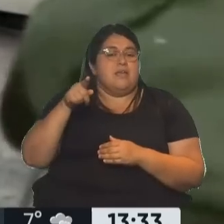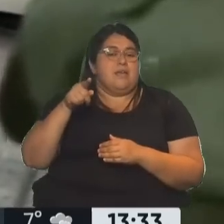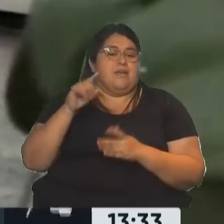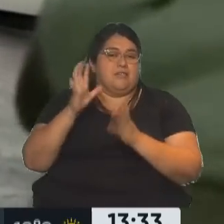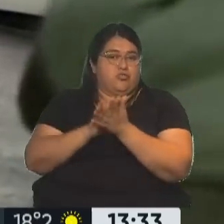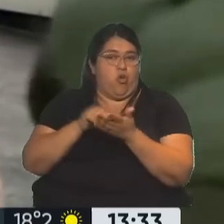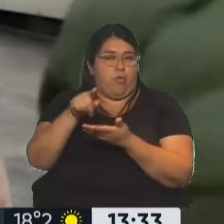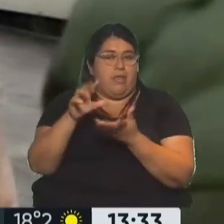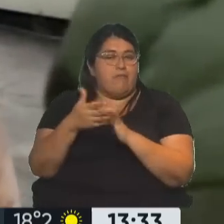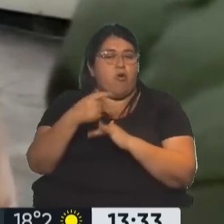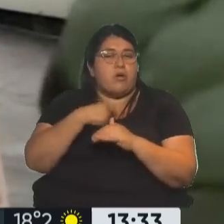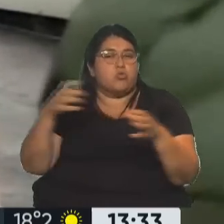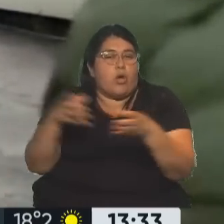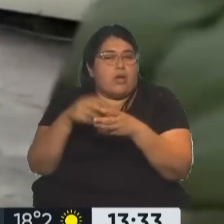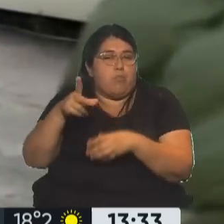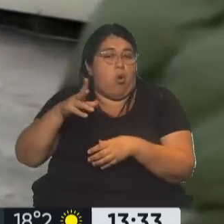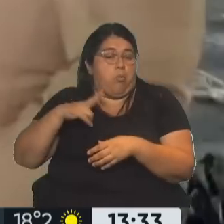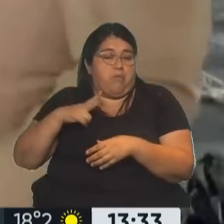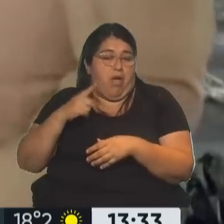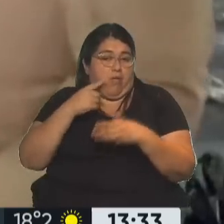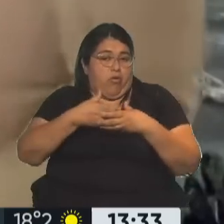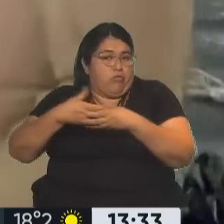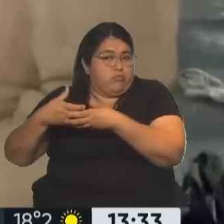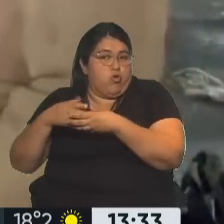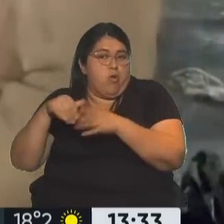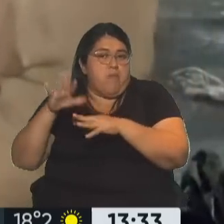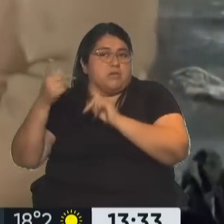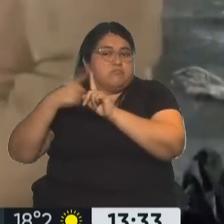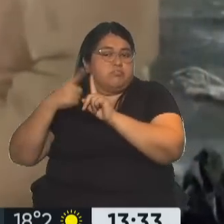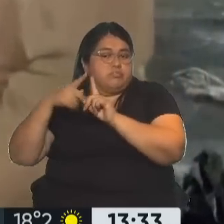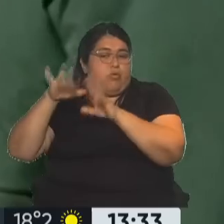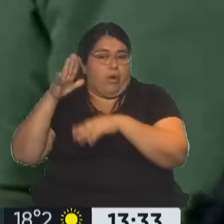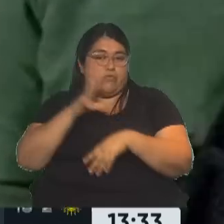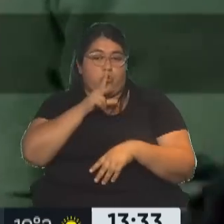de la eficiencia de su ejército privado, en contraste con las fuerzas regulares de Rusia.